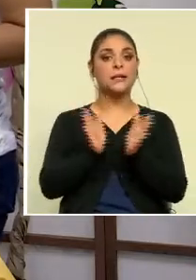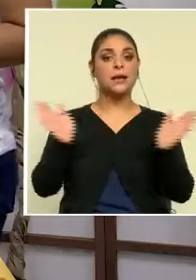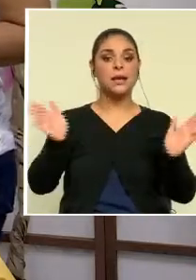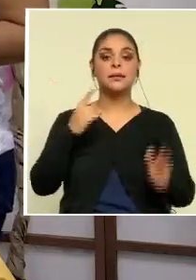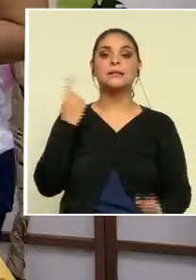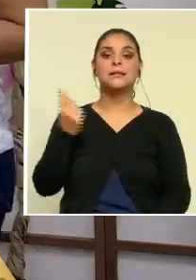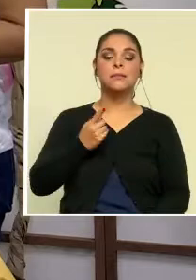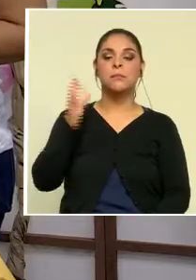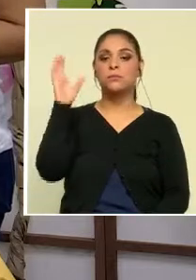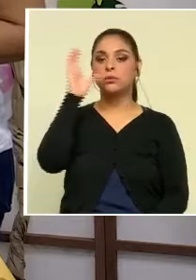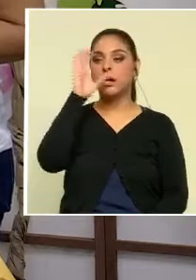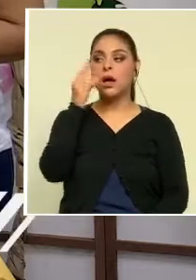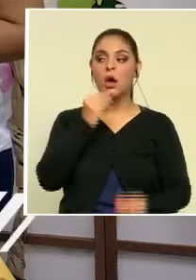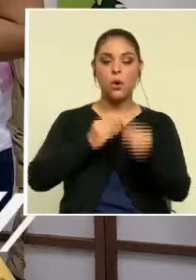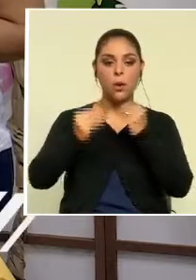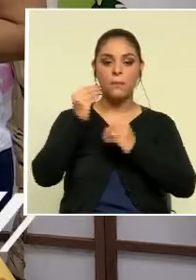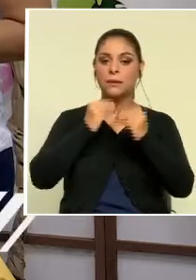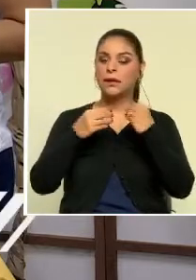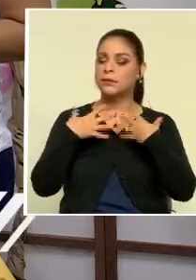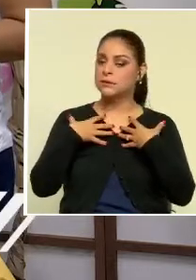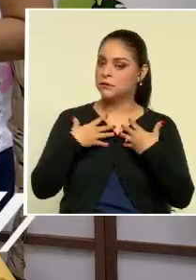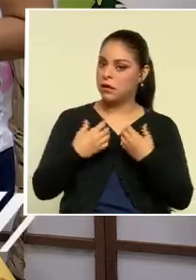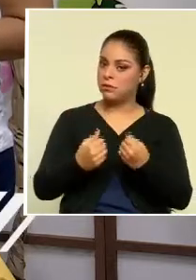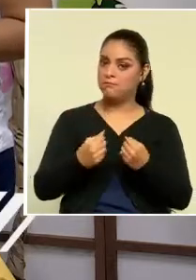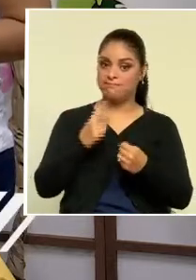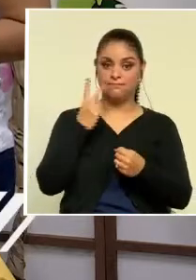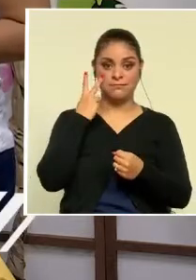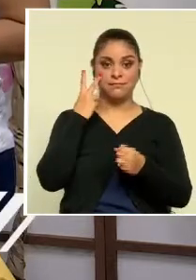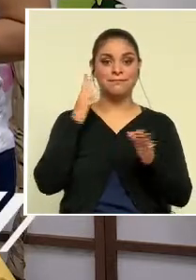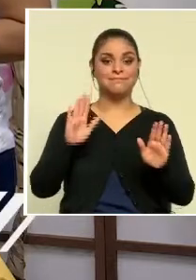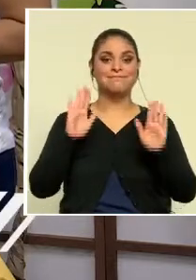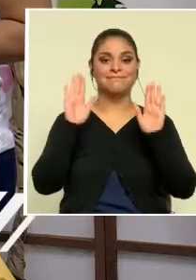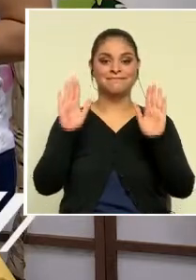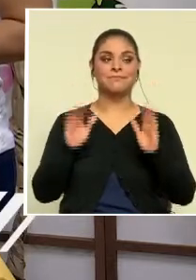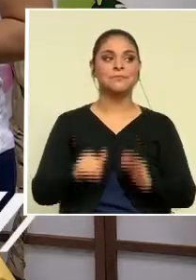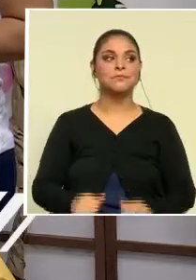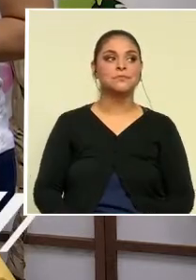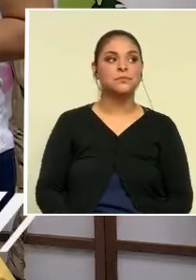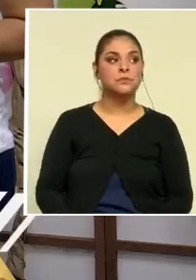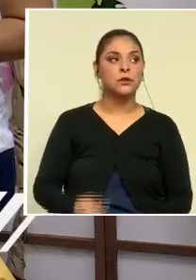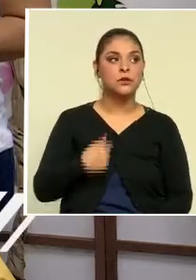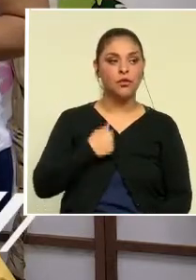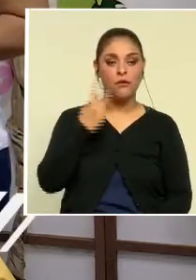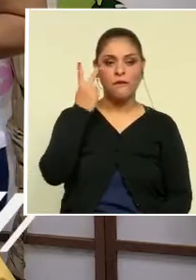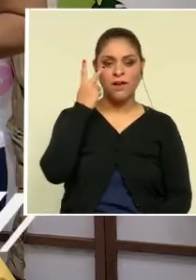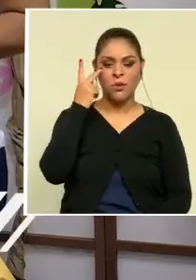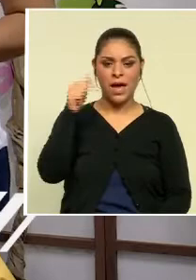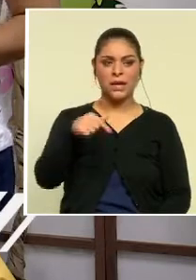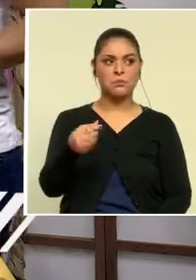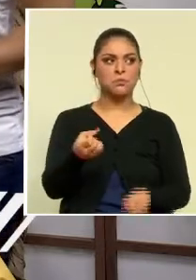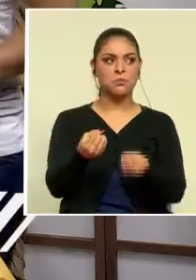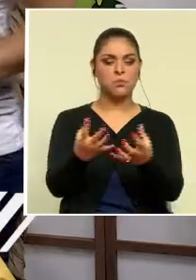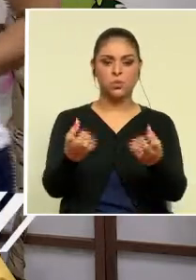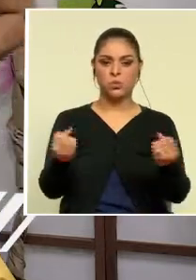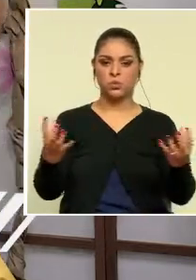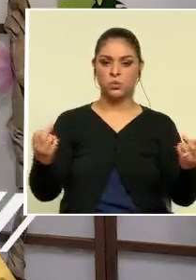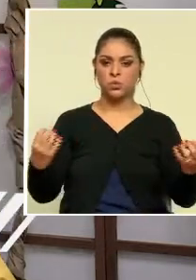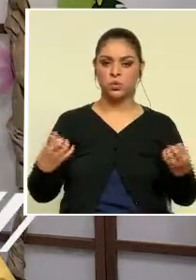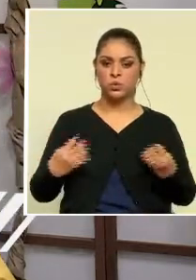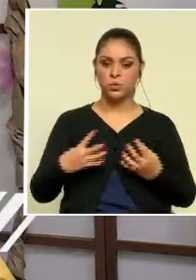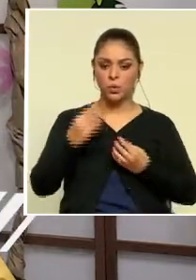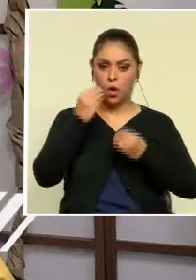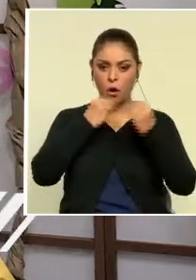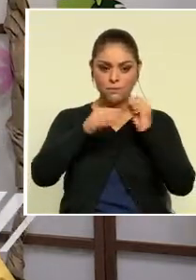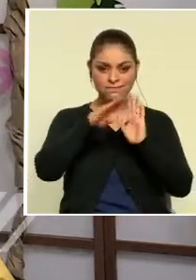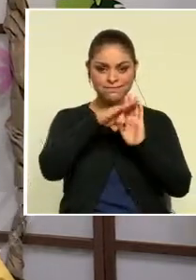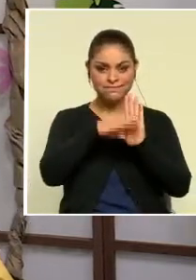tenemos que buscar alimentarnos sanamente excelente veo aquí un montón de ingredientes que son esenciales